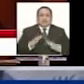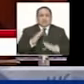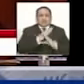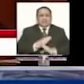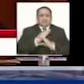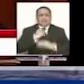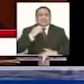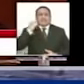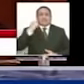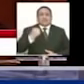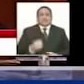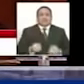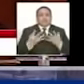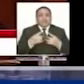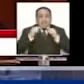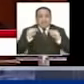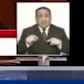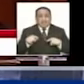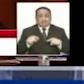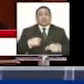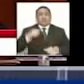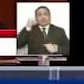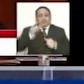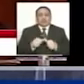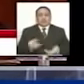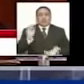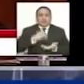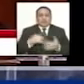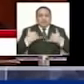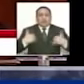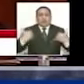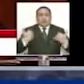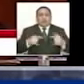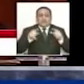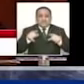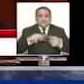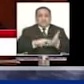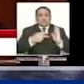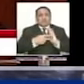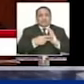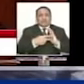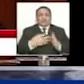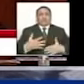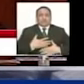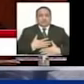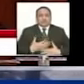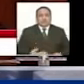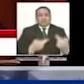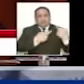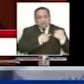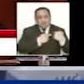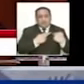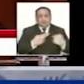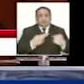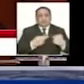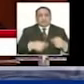Fernando, no le puedes pedir peras al olmo. El señor es un socialdemócrata, hoy llamado Caviar, es un hombre de la